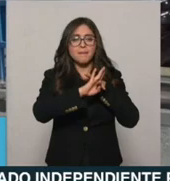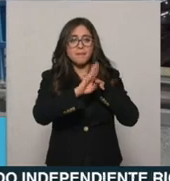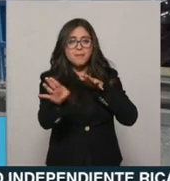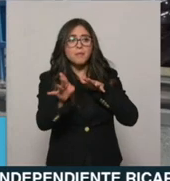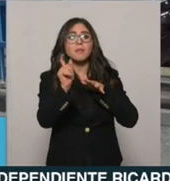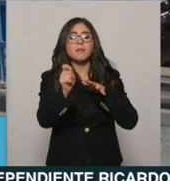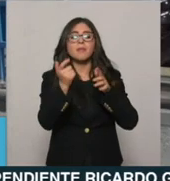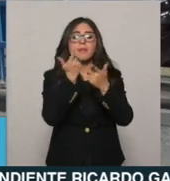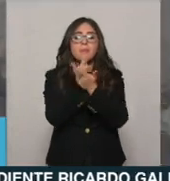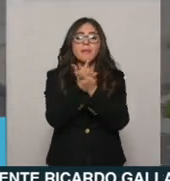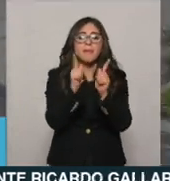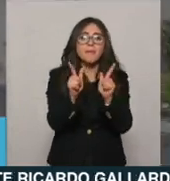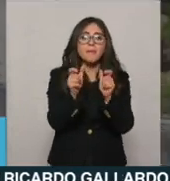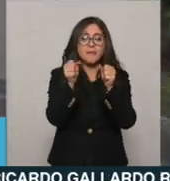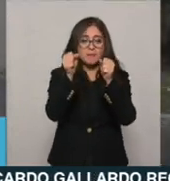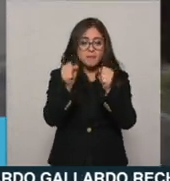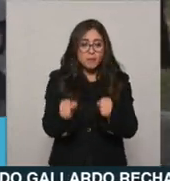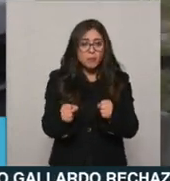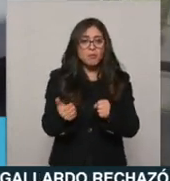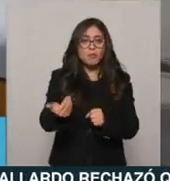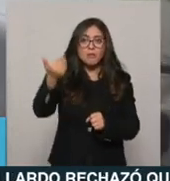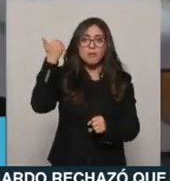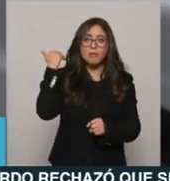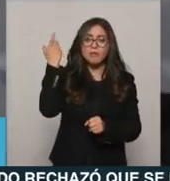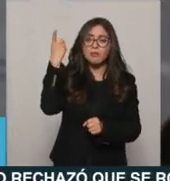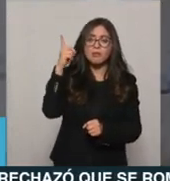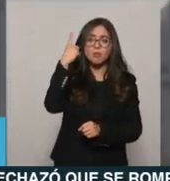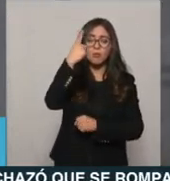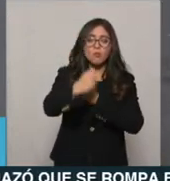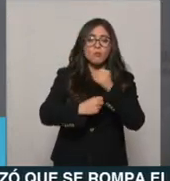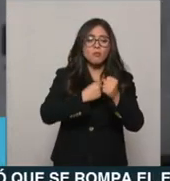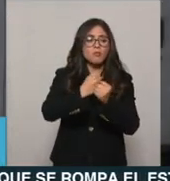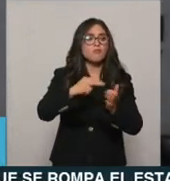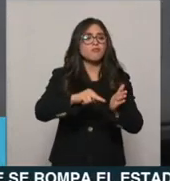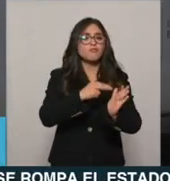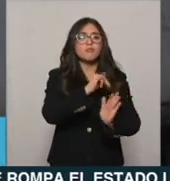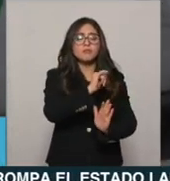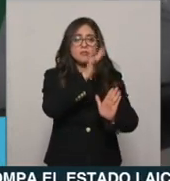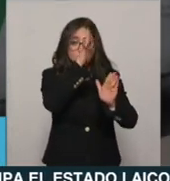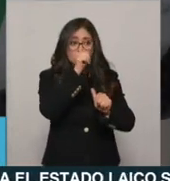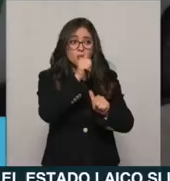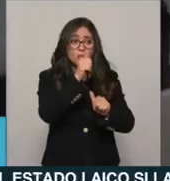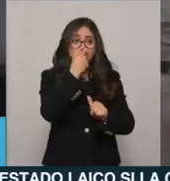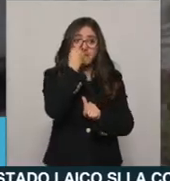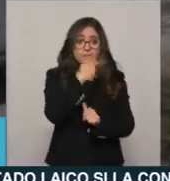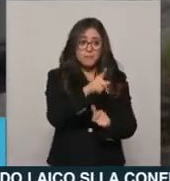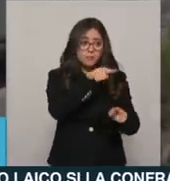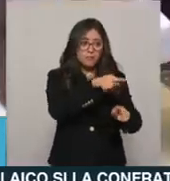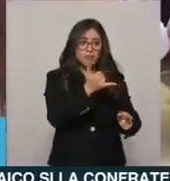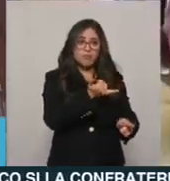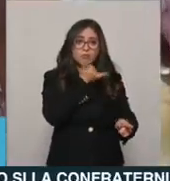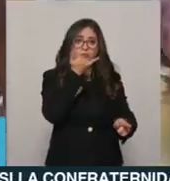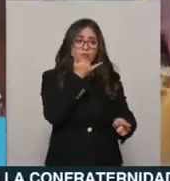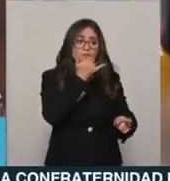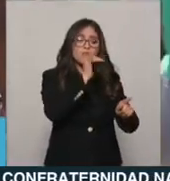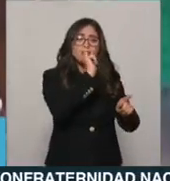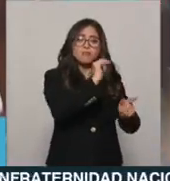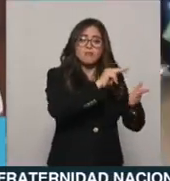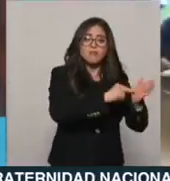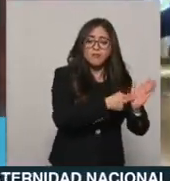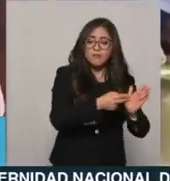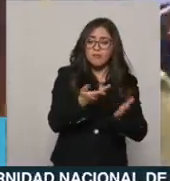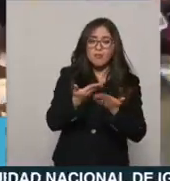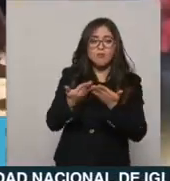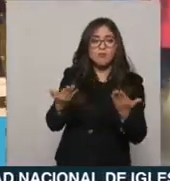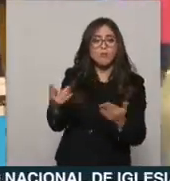y segura. México lo firma en diciembre del año pasado, y las prácticas que hoy tenemos pues indican todo lo contrario.